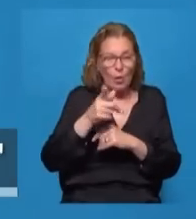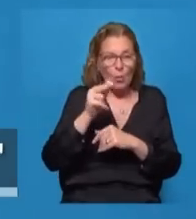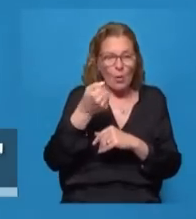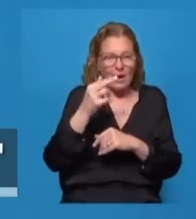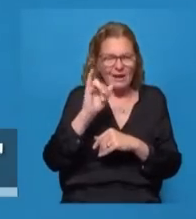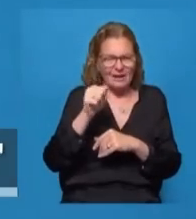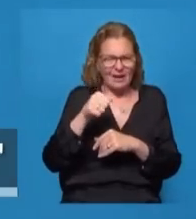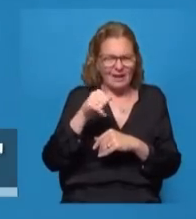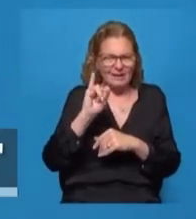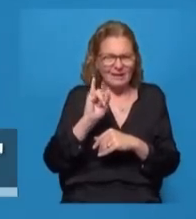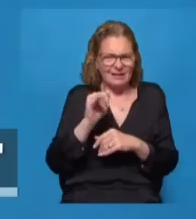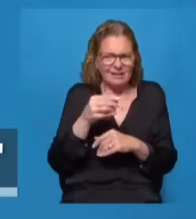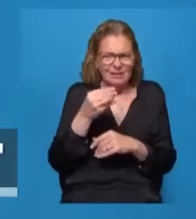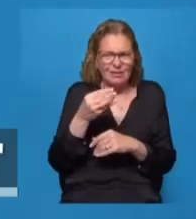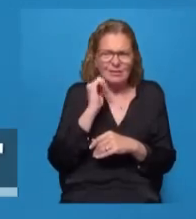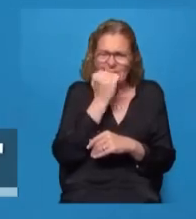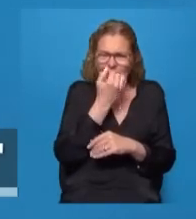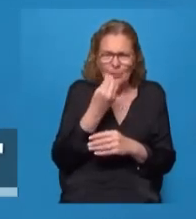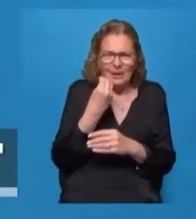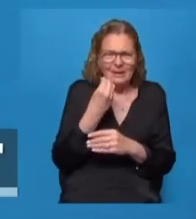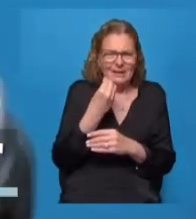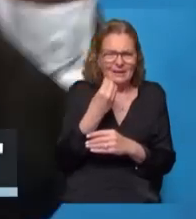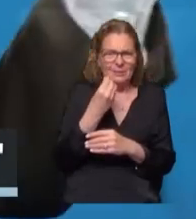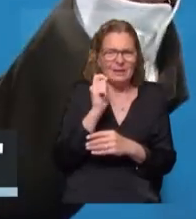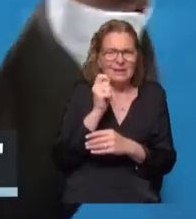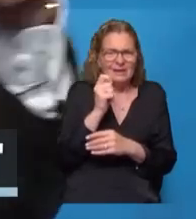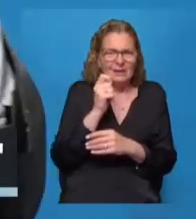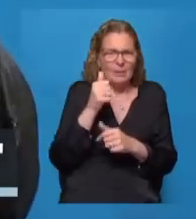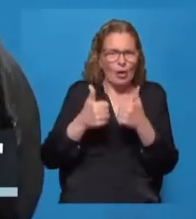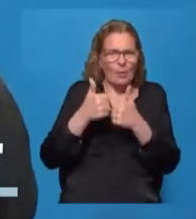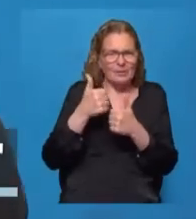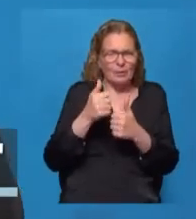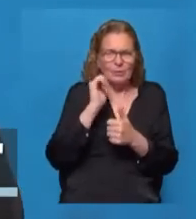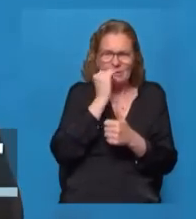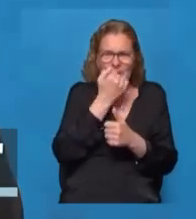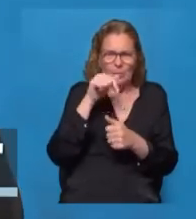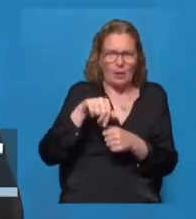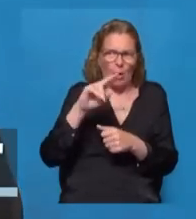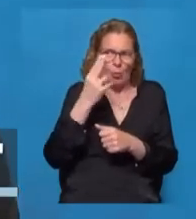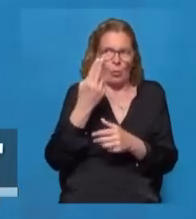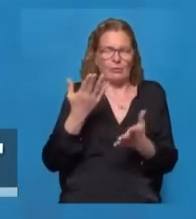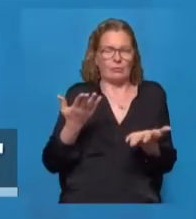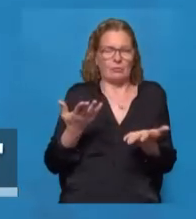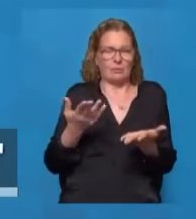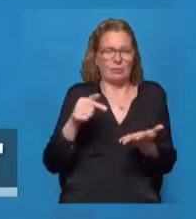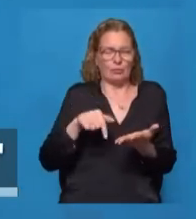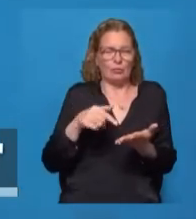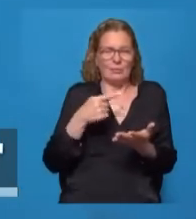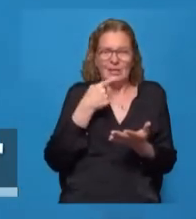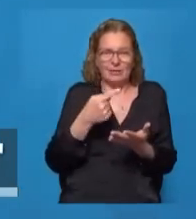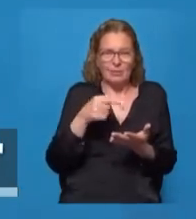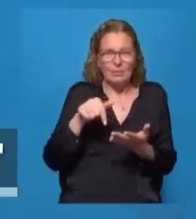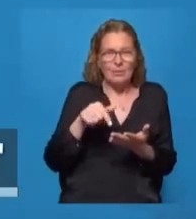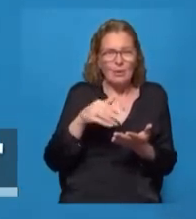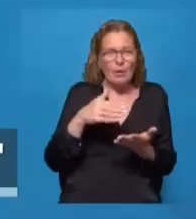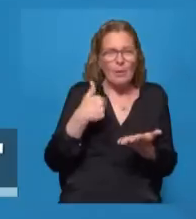secreto A quién de Quién es para quién es el secreto es para los competidores o es un secreto para los uruguayos si a nosotros nos hubieran dicho Mira